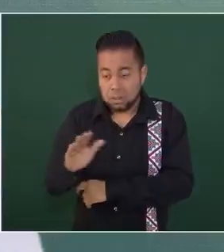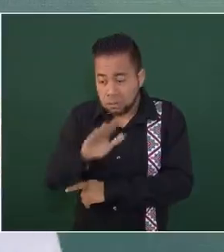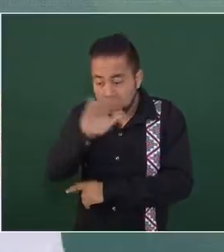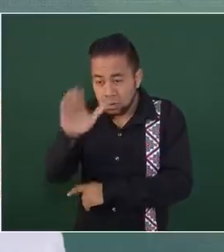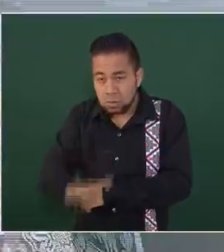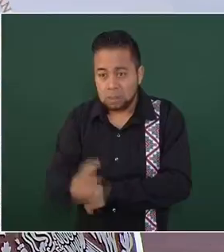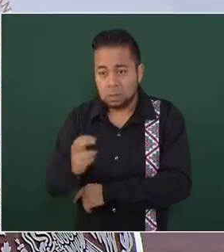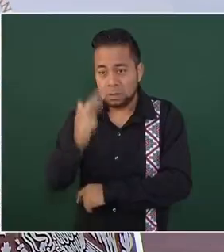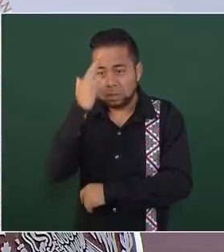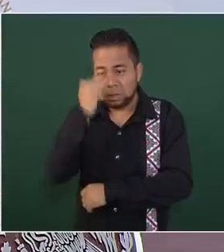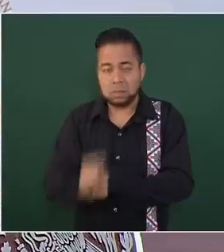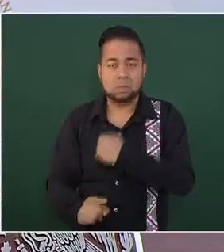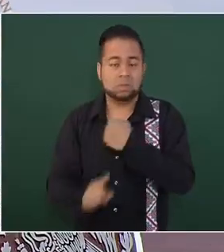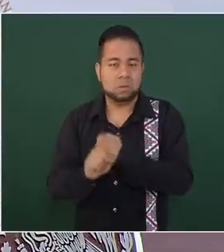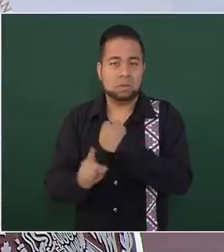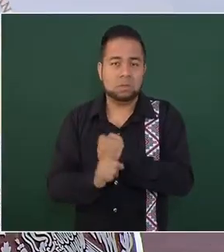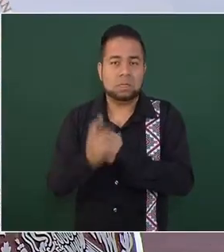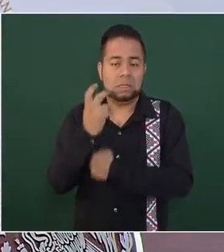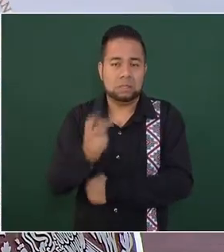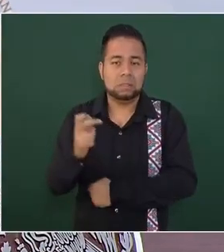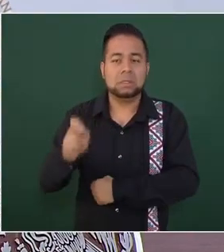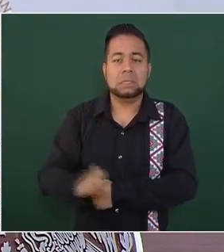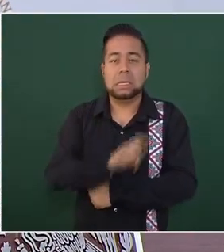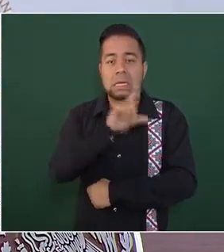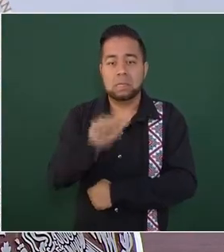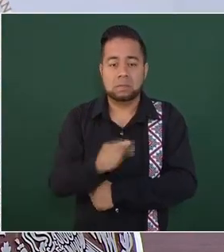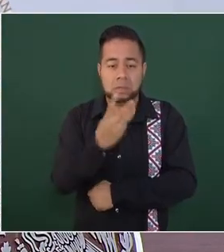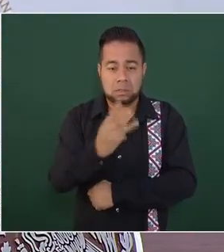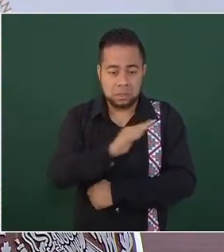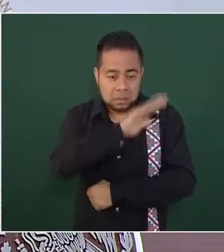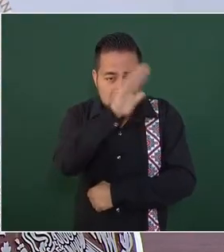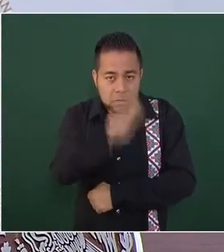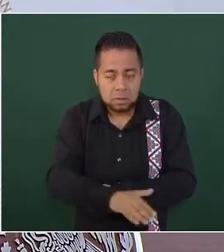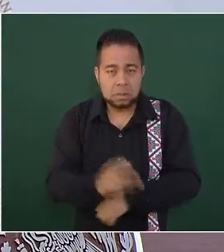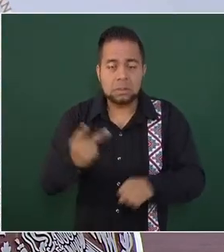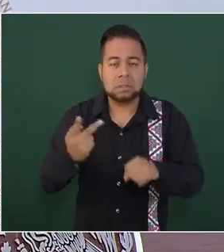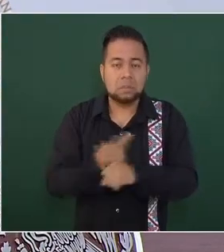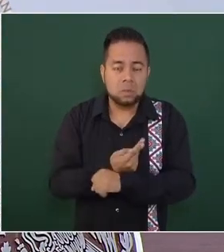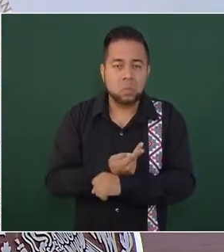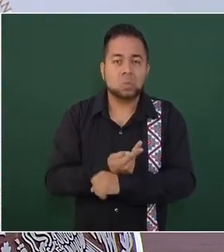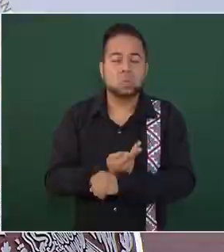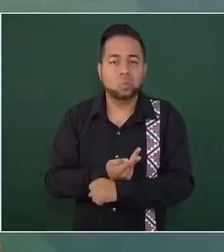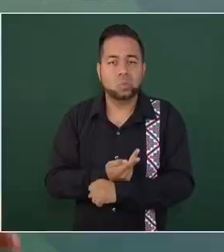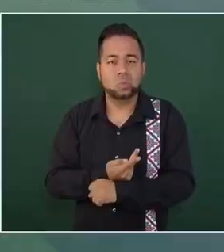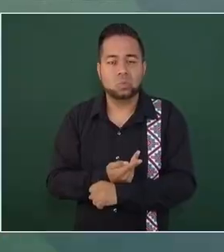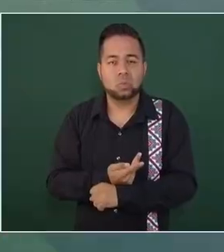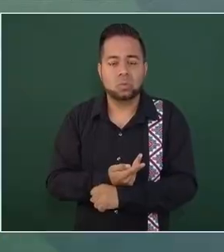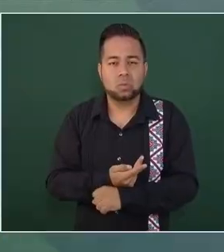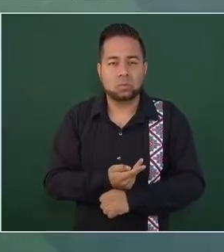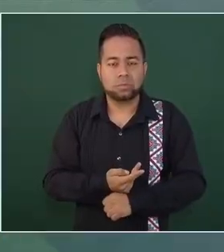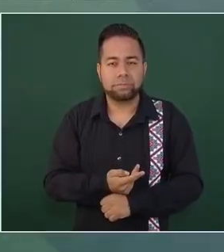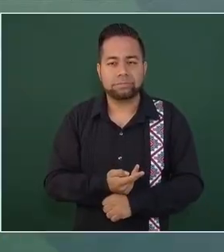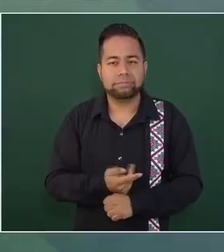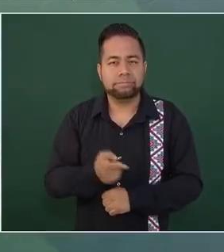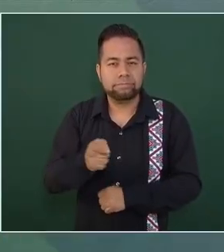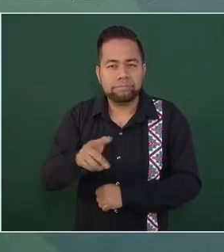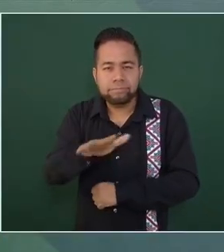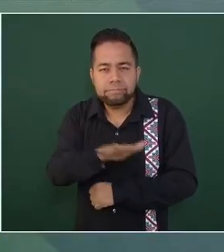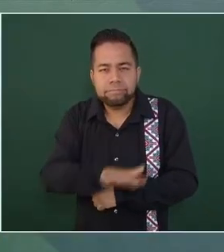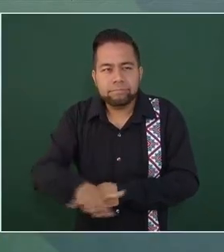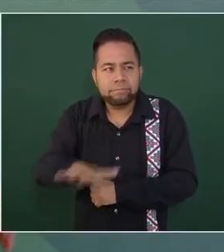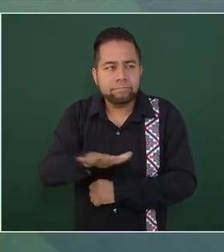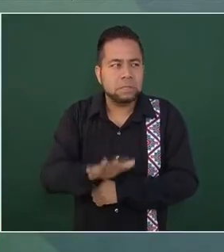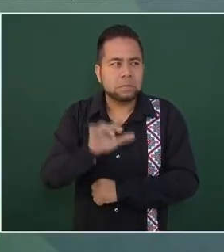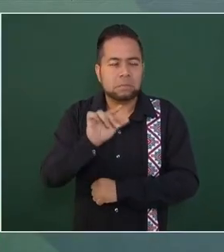por ese conflicto después de esos tres muertos pues hubo ya un estado un lugar